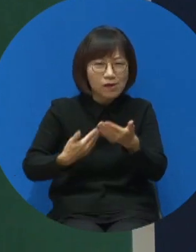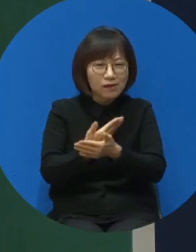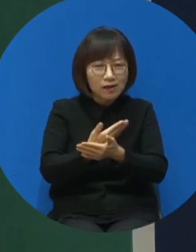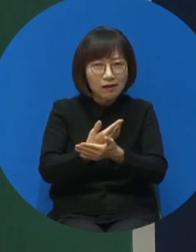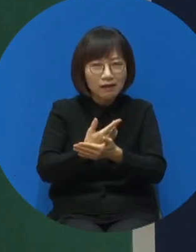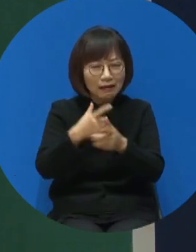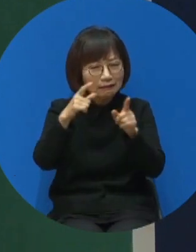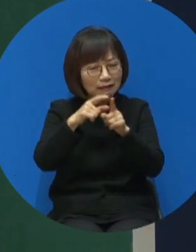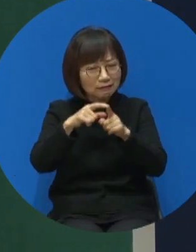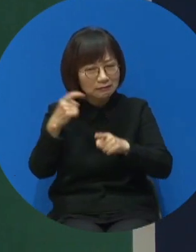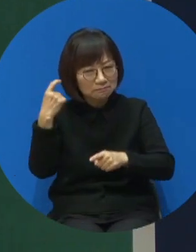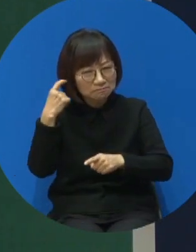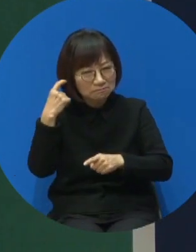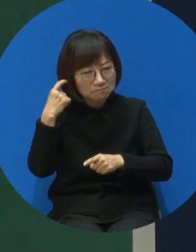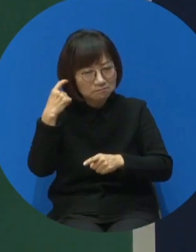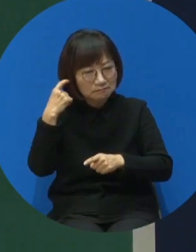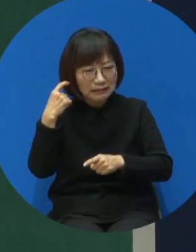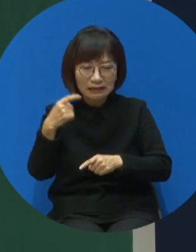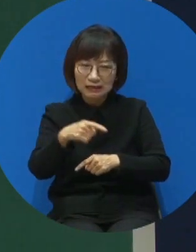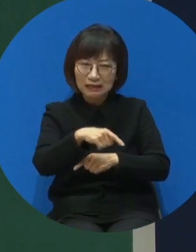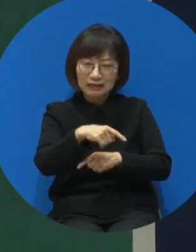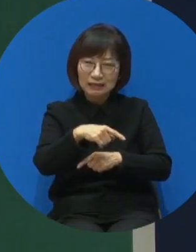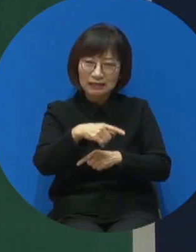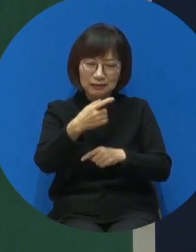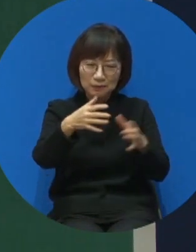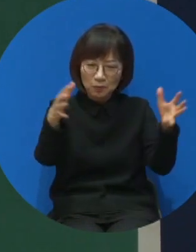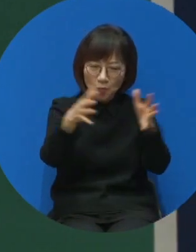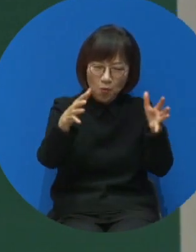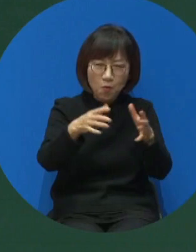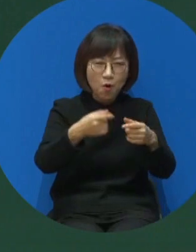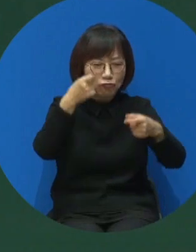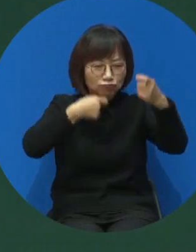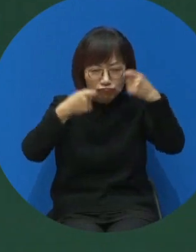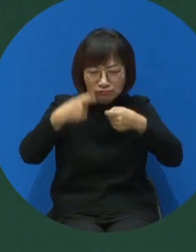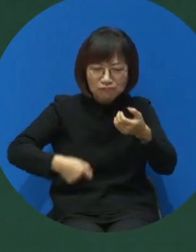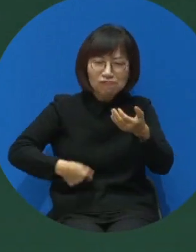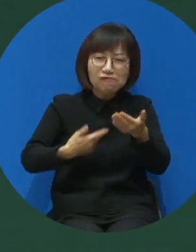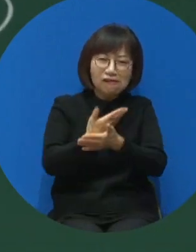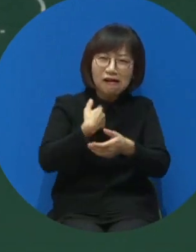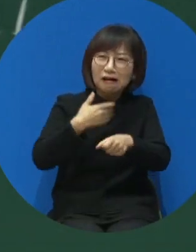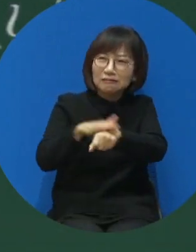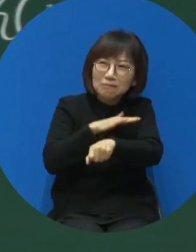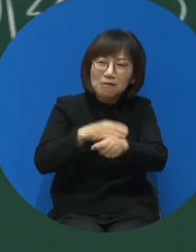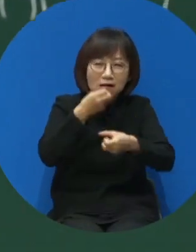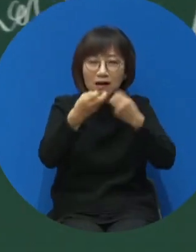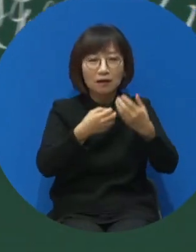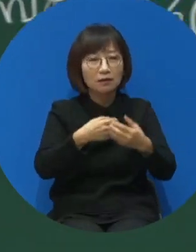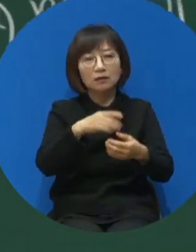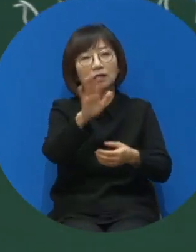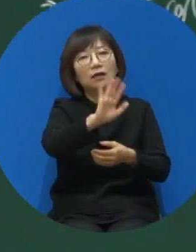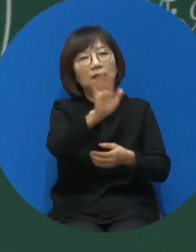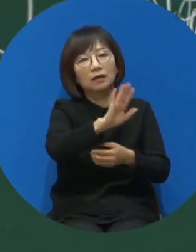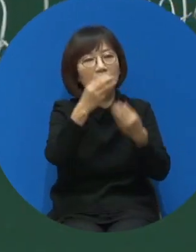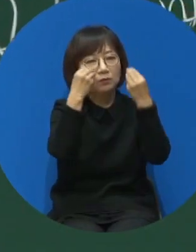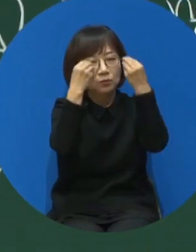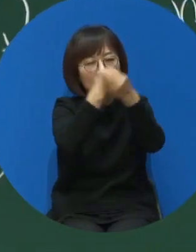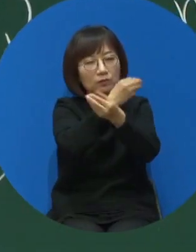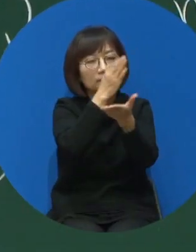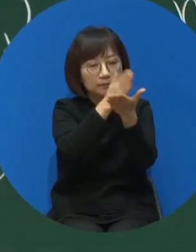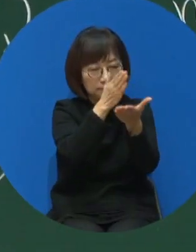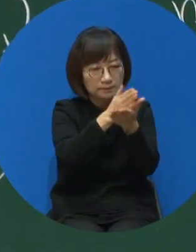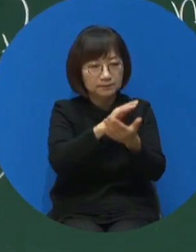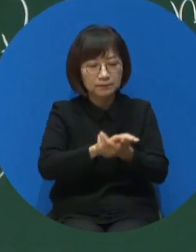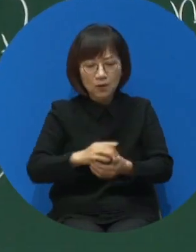para que nada vomitando han llamado en meta para movido desorienta salmón coho peguen de trabajo sobre las manos